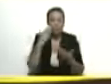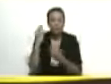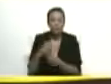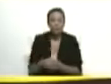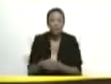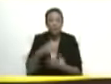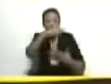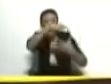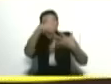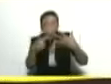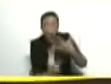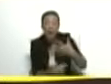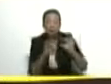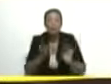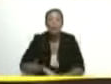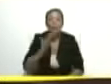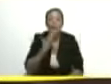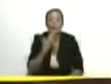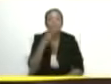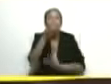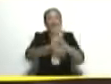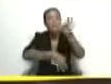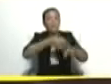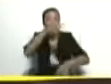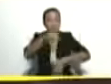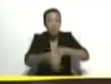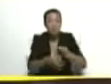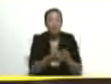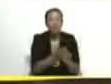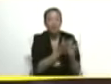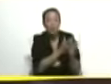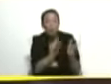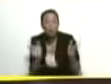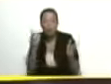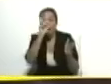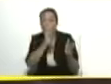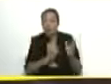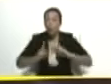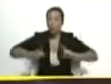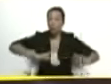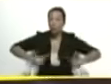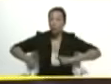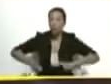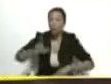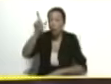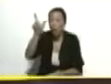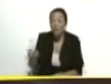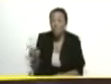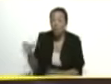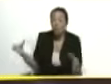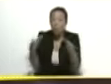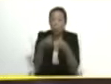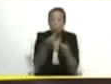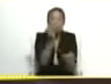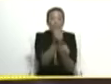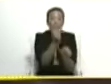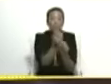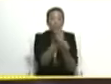eso consideramos importante que el coordinador de este grupo de